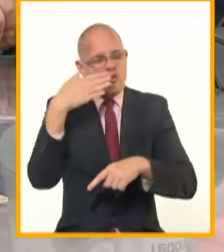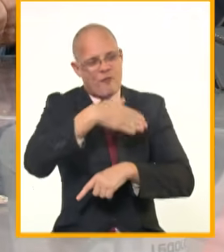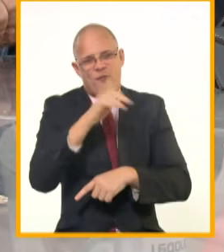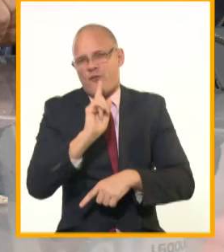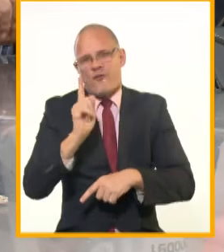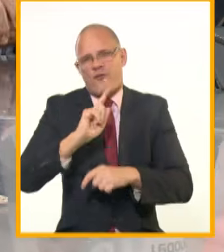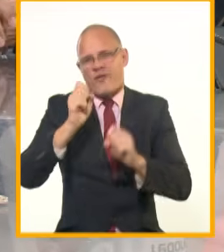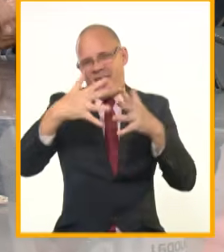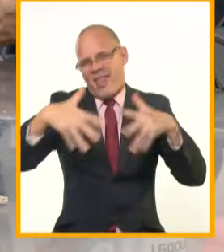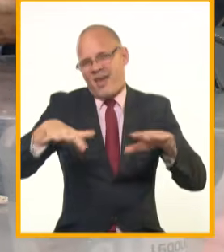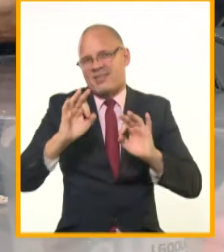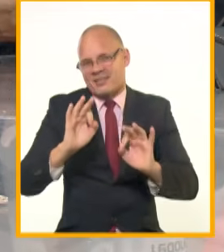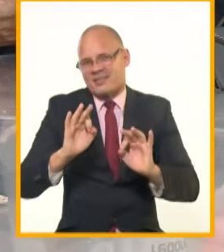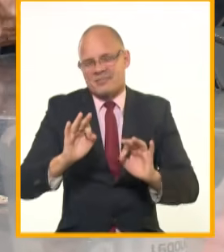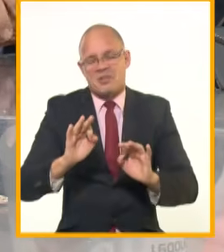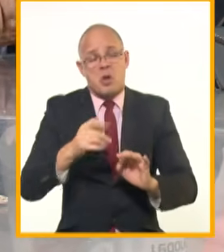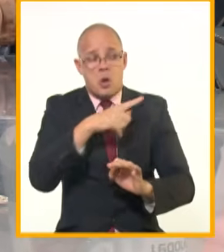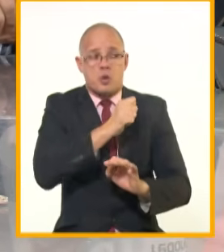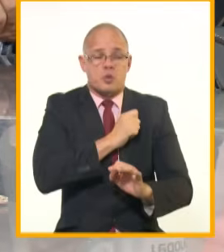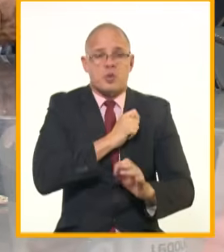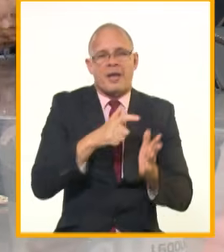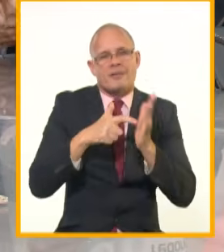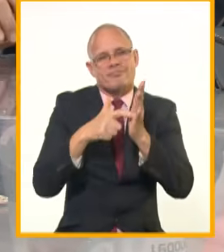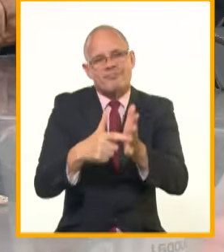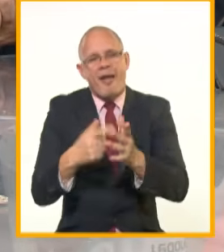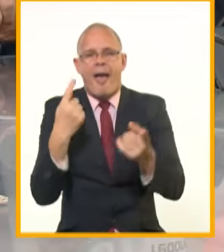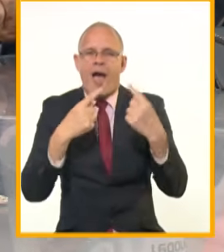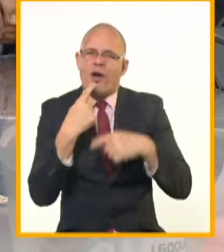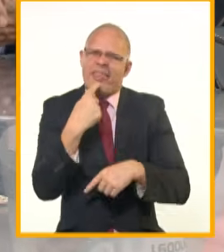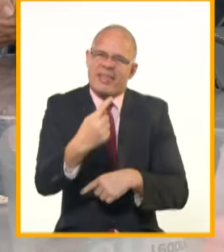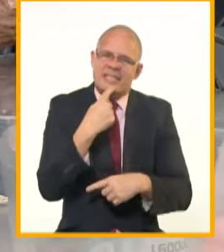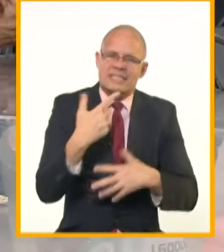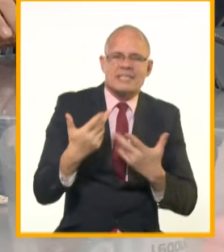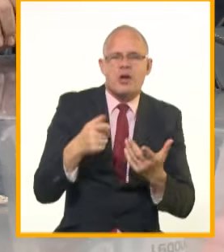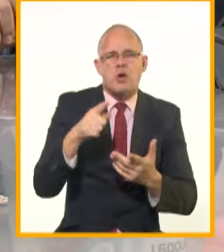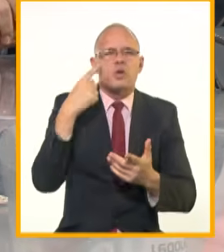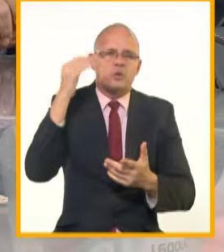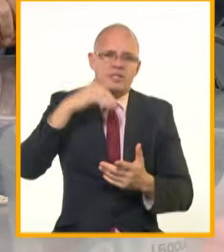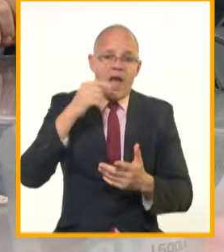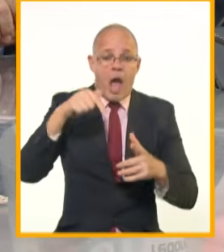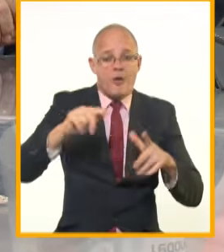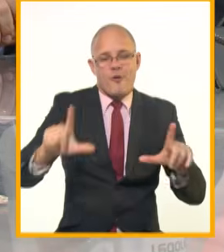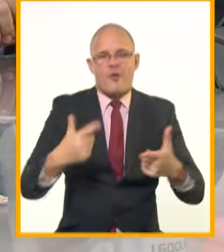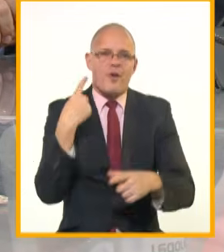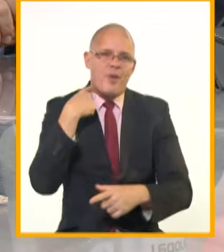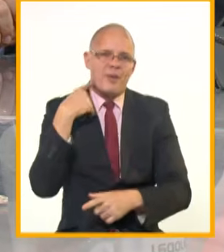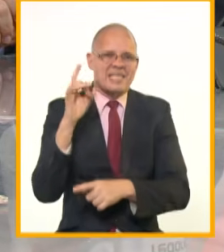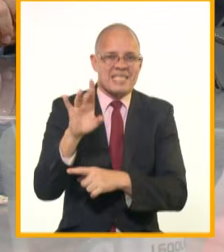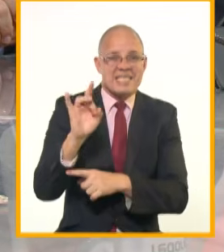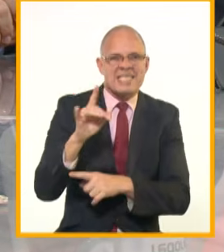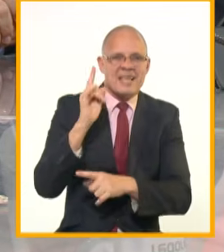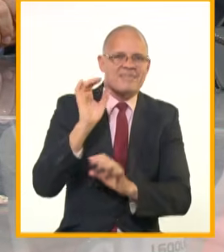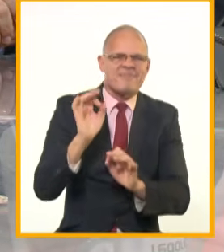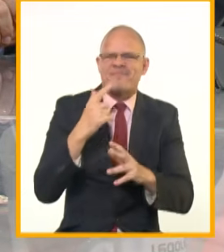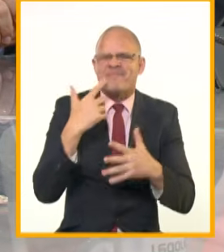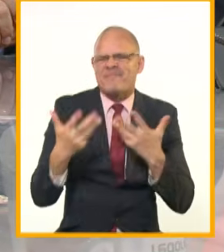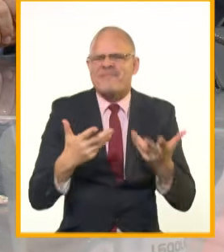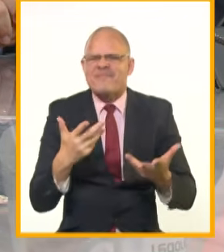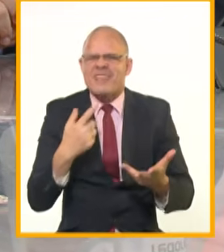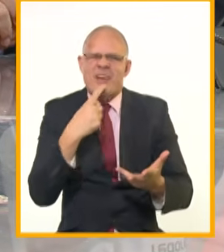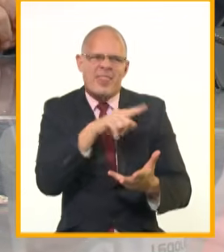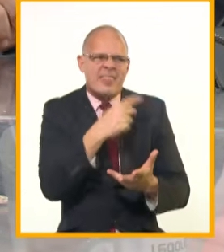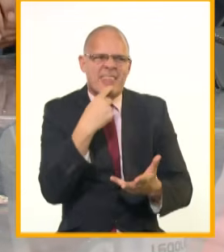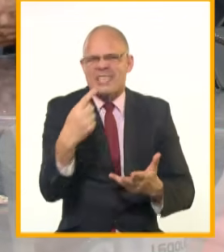en la celebración de lo que significa para esta provincia haber llegado a su aniversario 15,